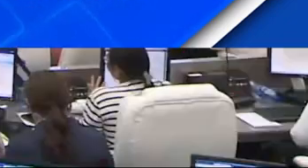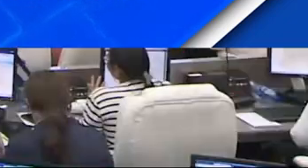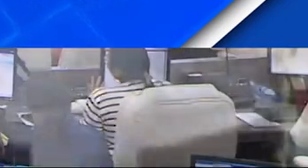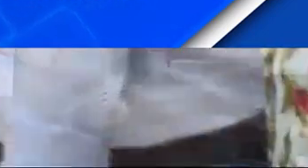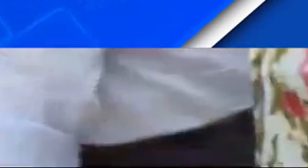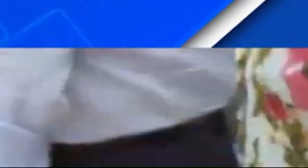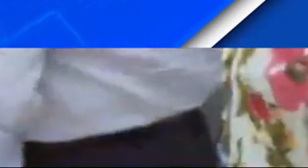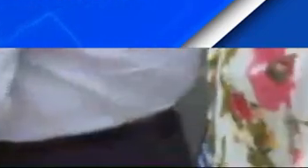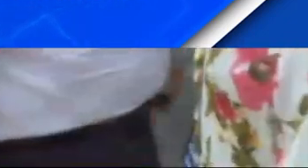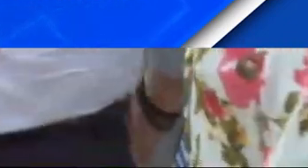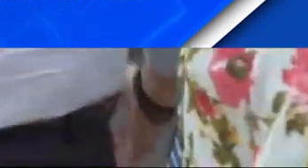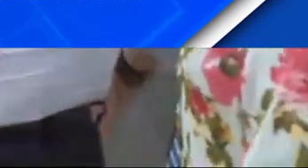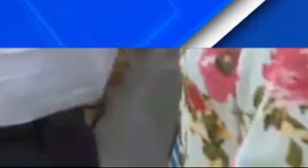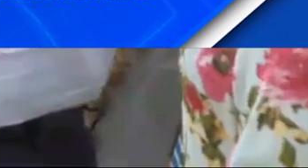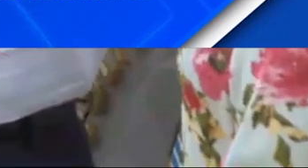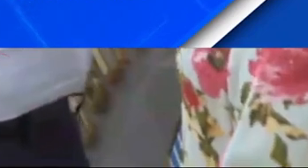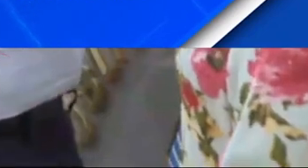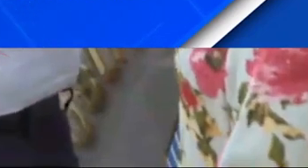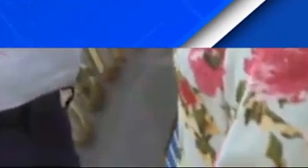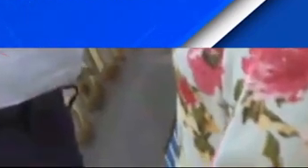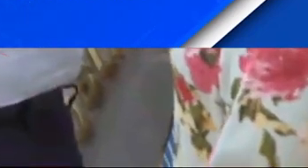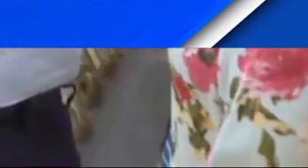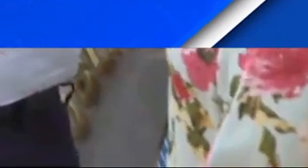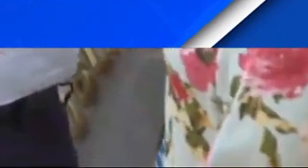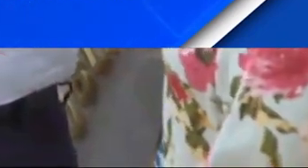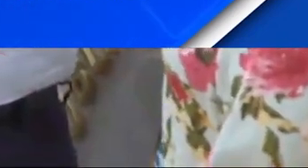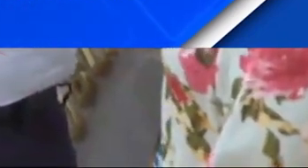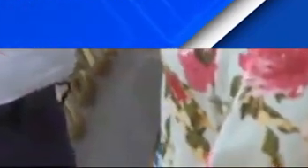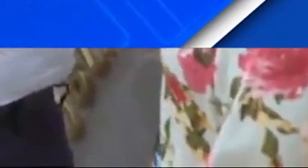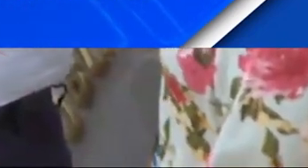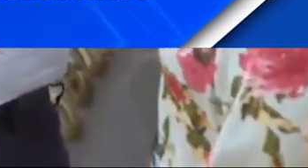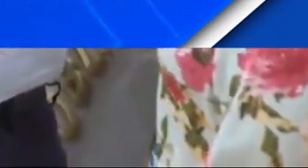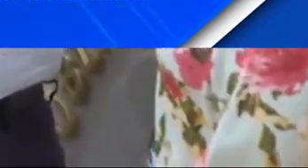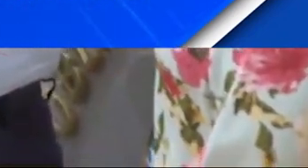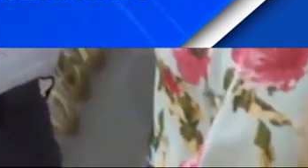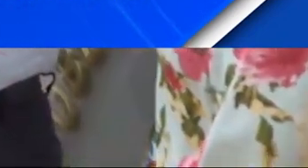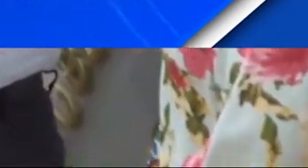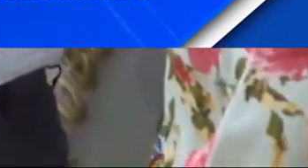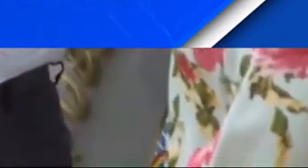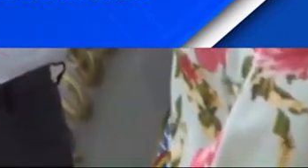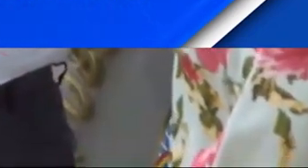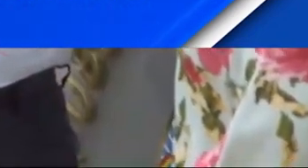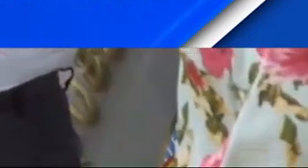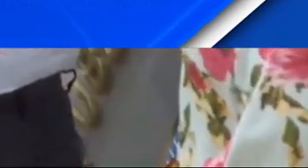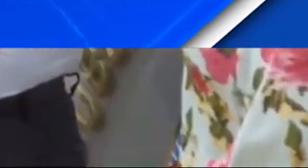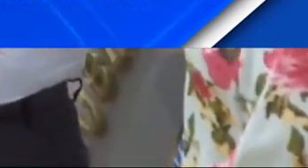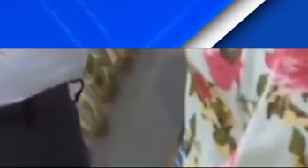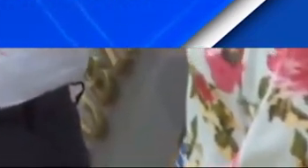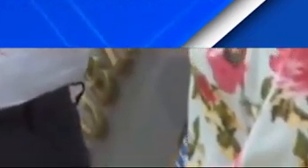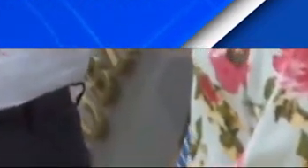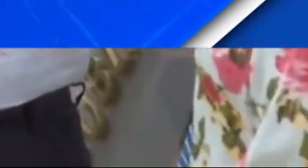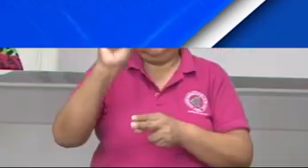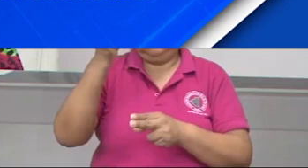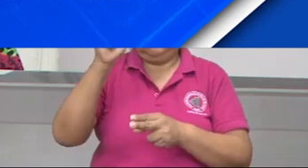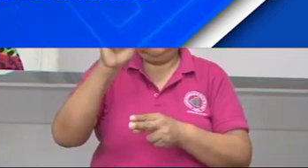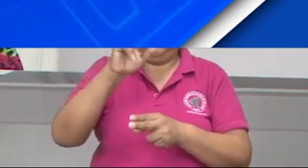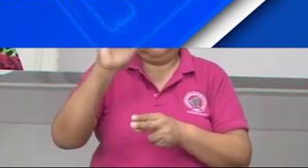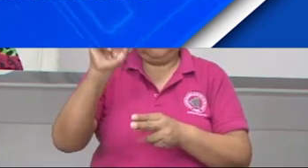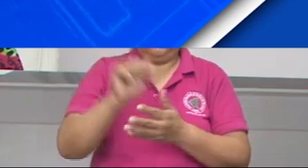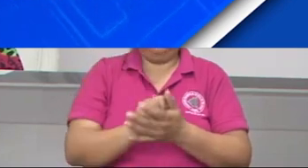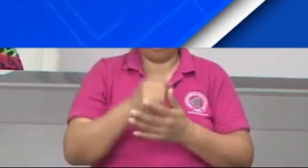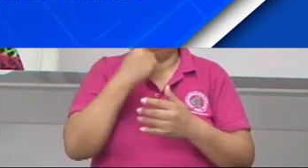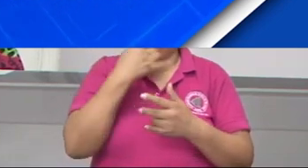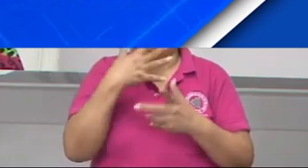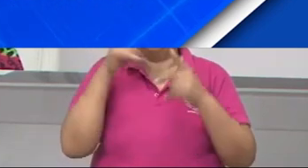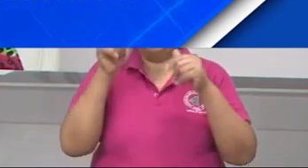con la Medalla de Honor en Oro Asamblea Nacional por su valioso aporte y legado al deporte nicaragüense. Como